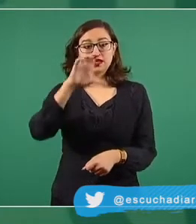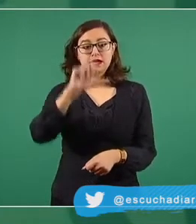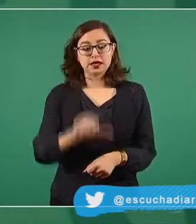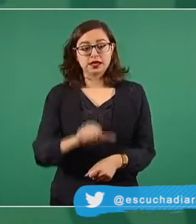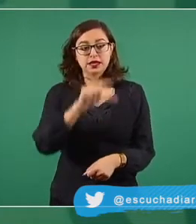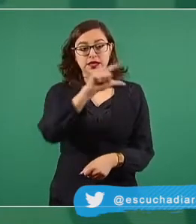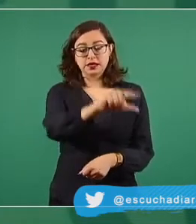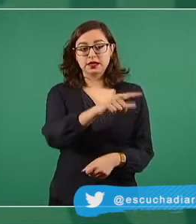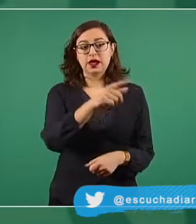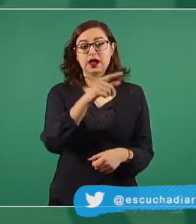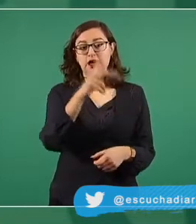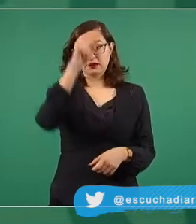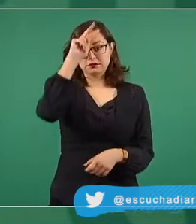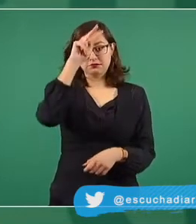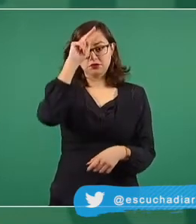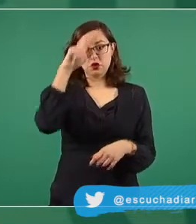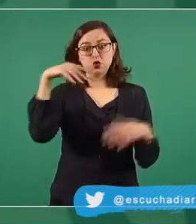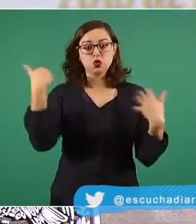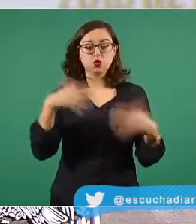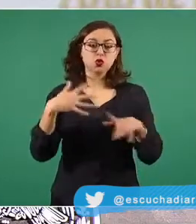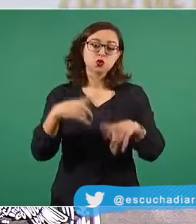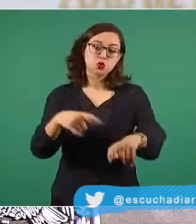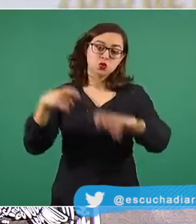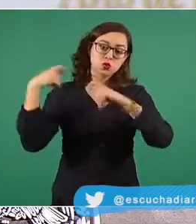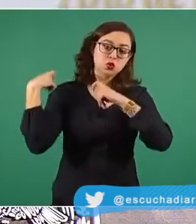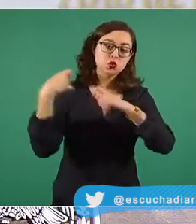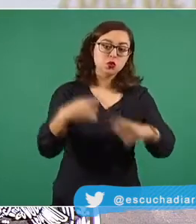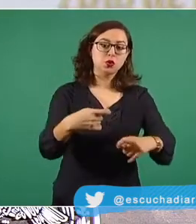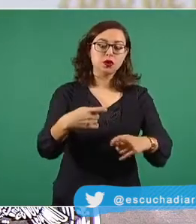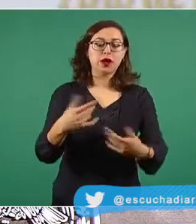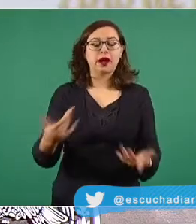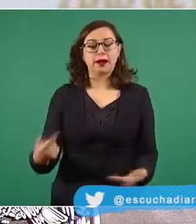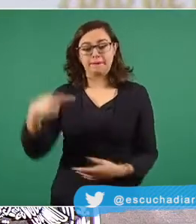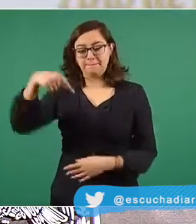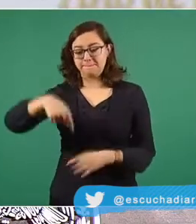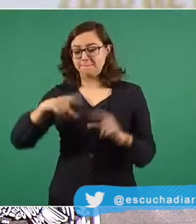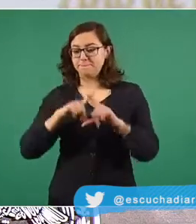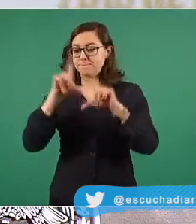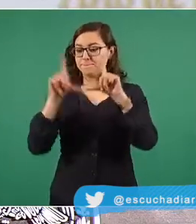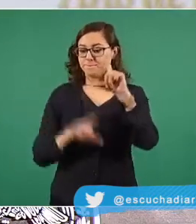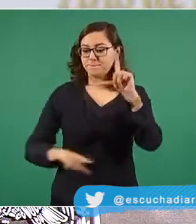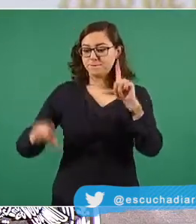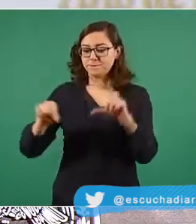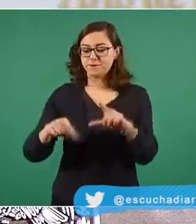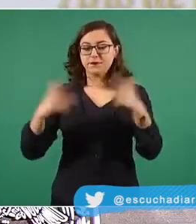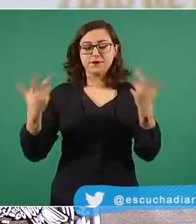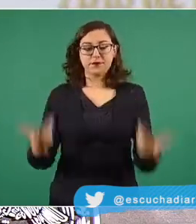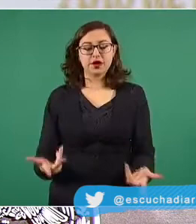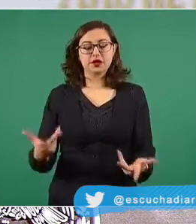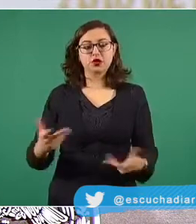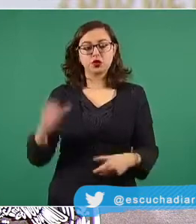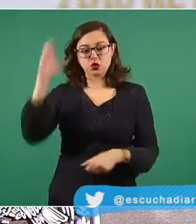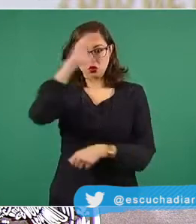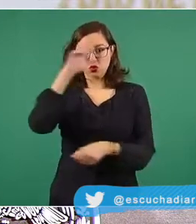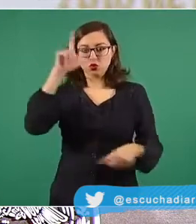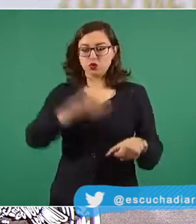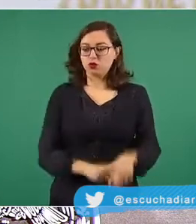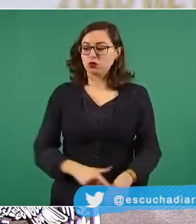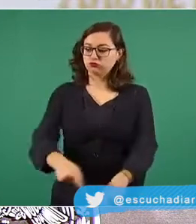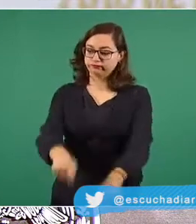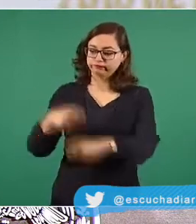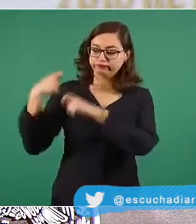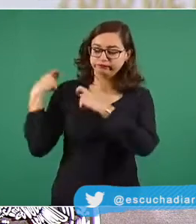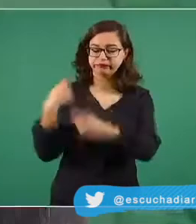Si presentas dificultad para respirar, llama al 911. Monitorear la oxigenación y vacunarse cuando sea su